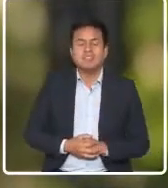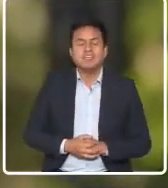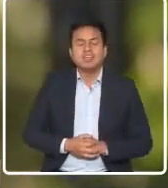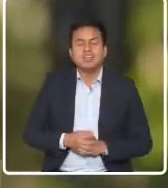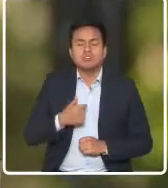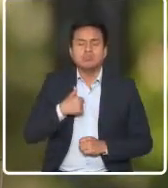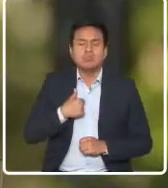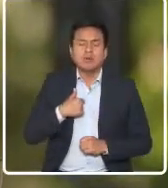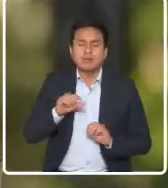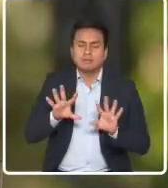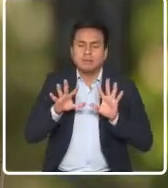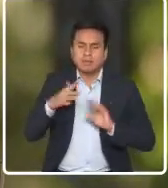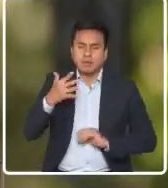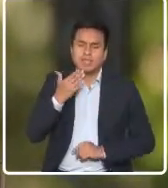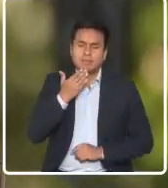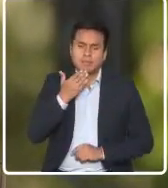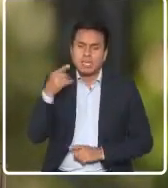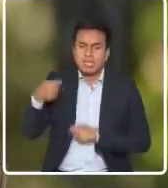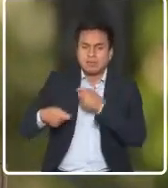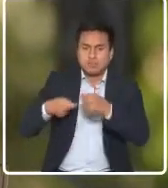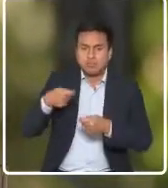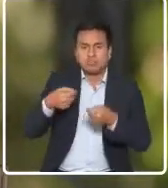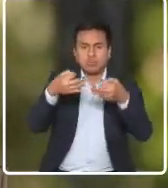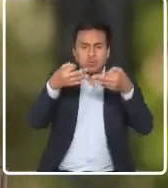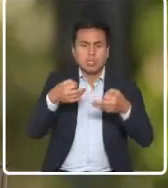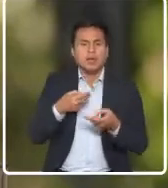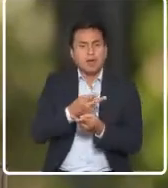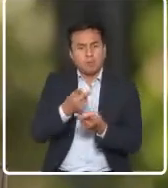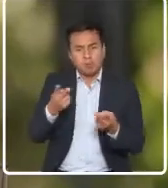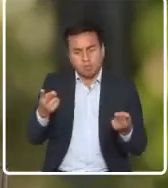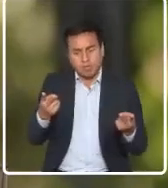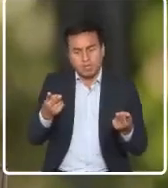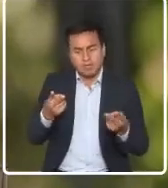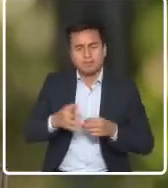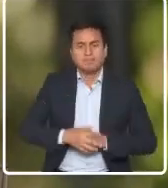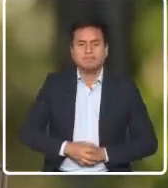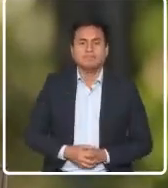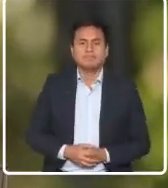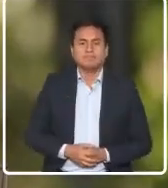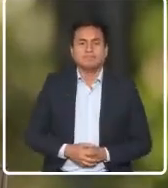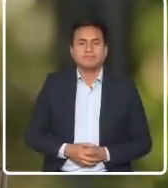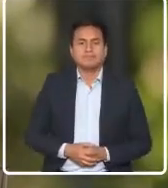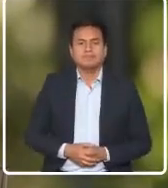No puedo dejar de relevar tampoco la inversión en seguridad pública.